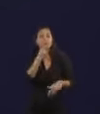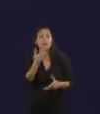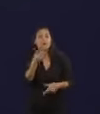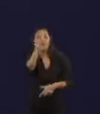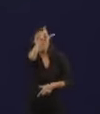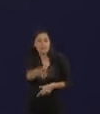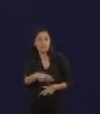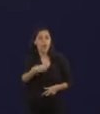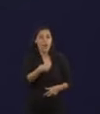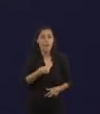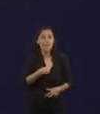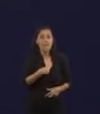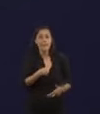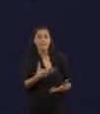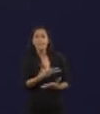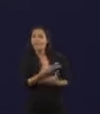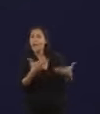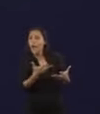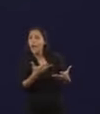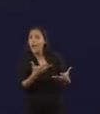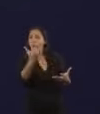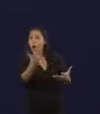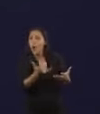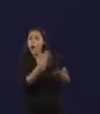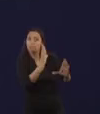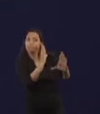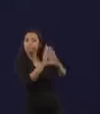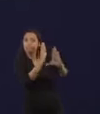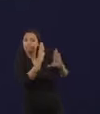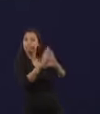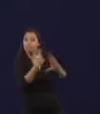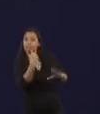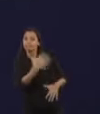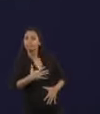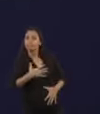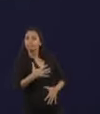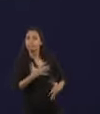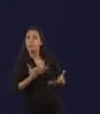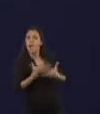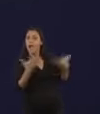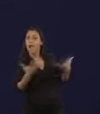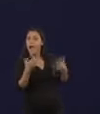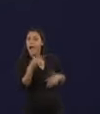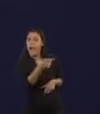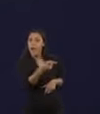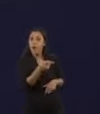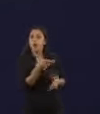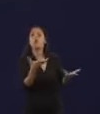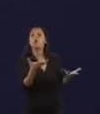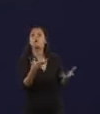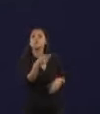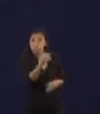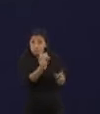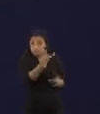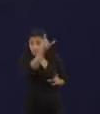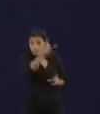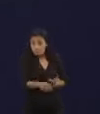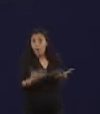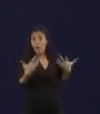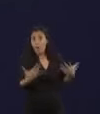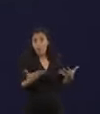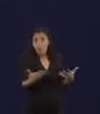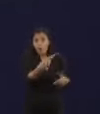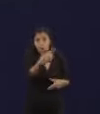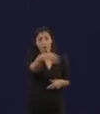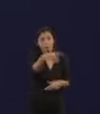sienta se haya sentido escuchado espiado o perseguido por supuesto que esperamos la